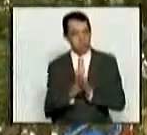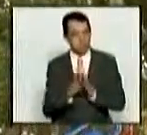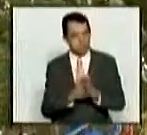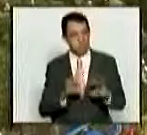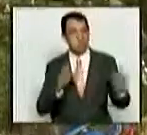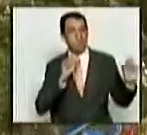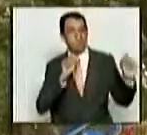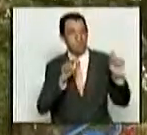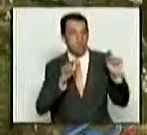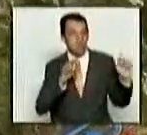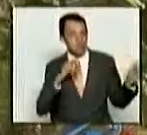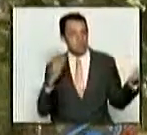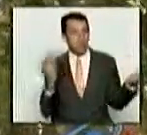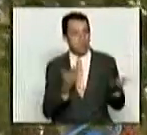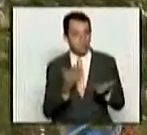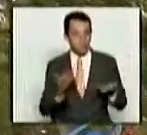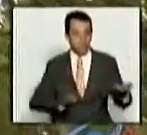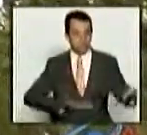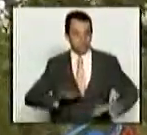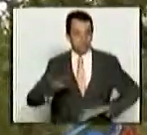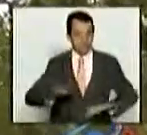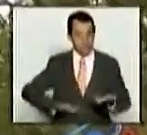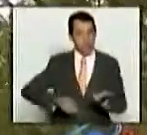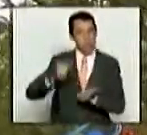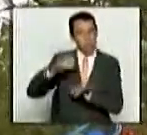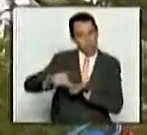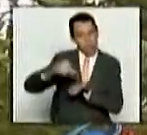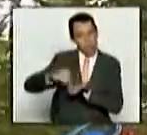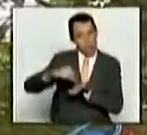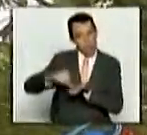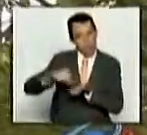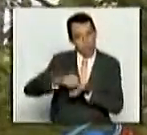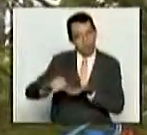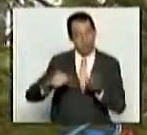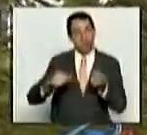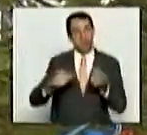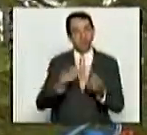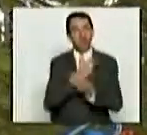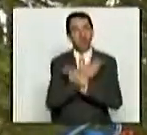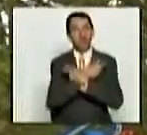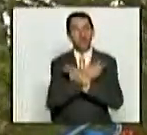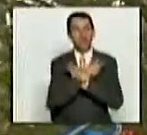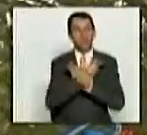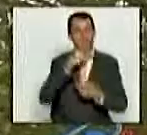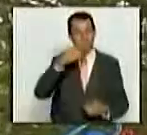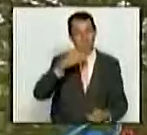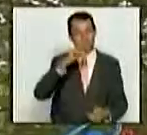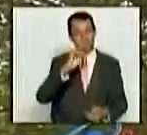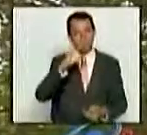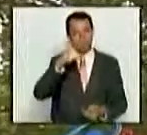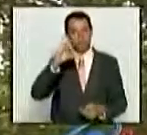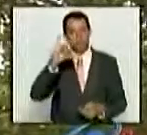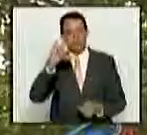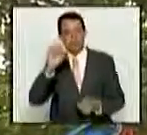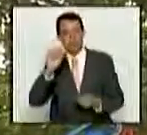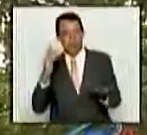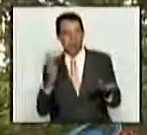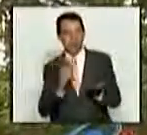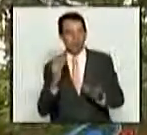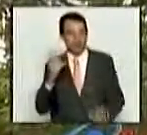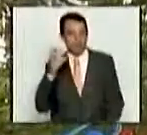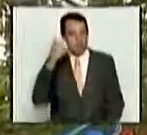diferentes partes para conseguir los productos, en La Plata, Huila, con Pedro Torres, ustedes pueden tener este teléfono, por